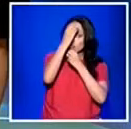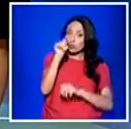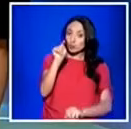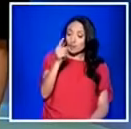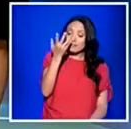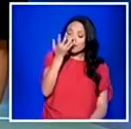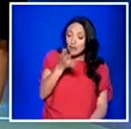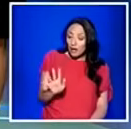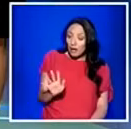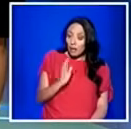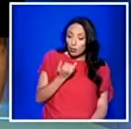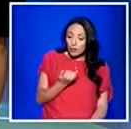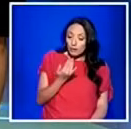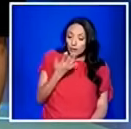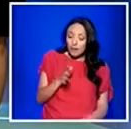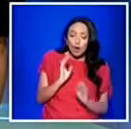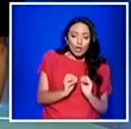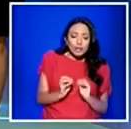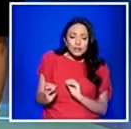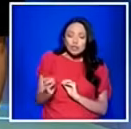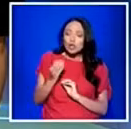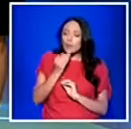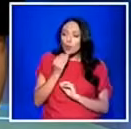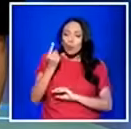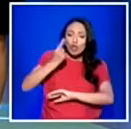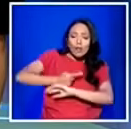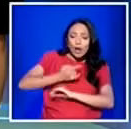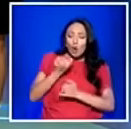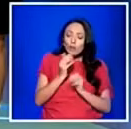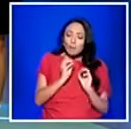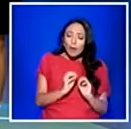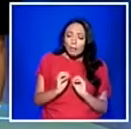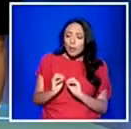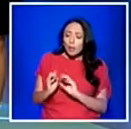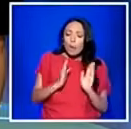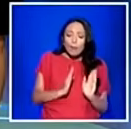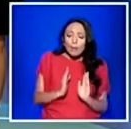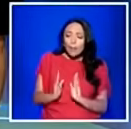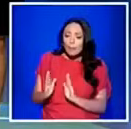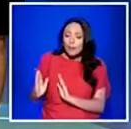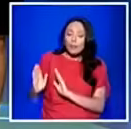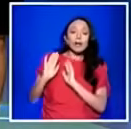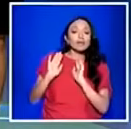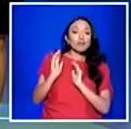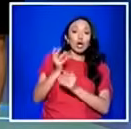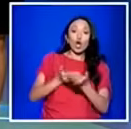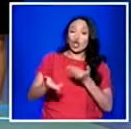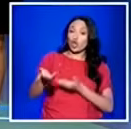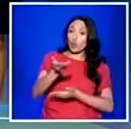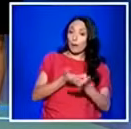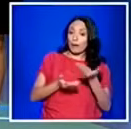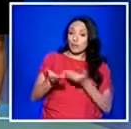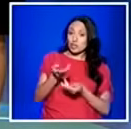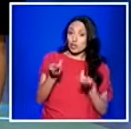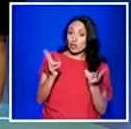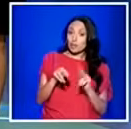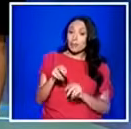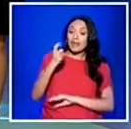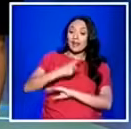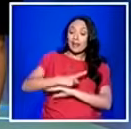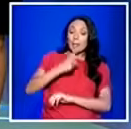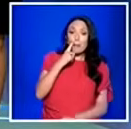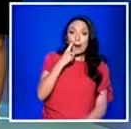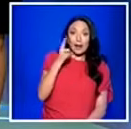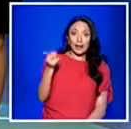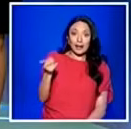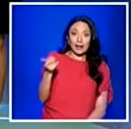ya, desde tempranito, se organice en su día, justamente tomando en cuenta que el comercio se reactiva en las próximas horas por el Día del Padre